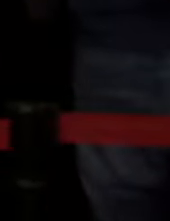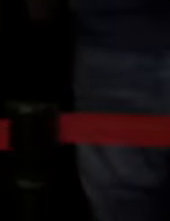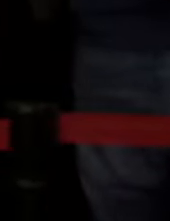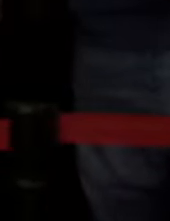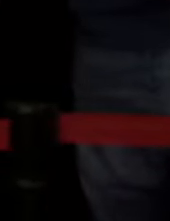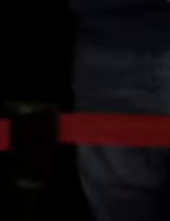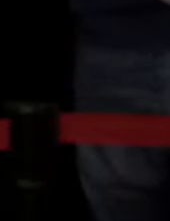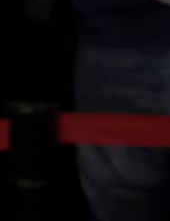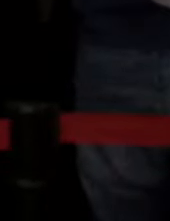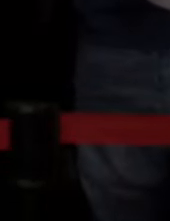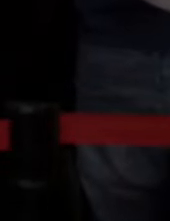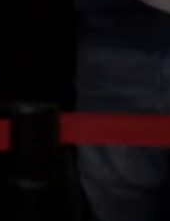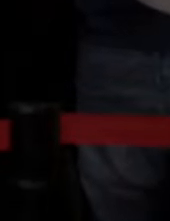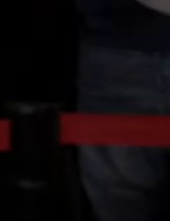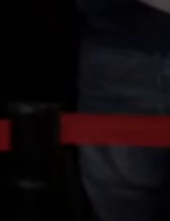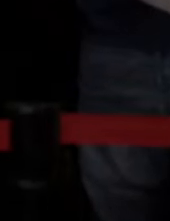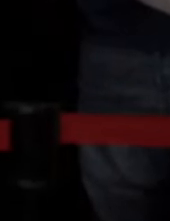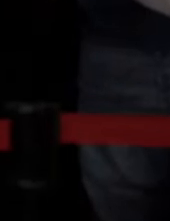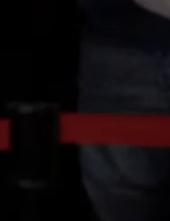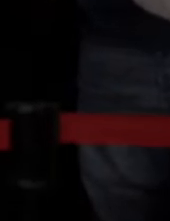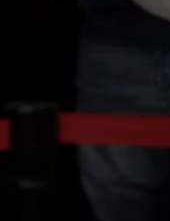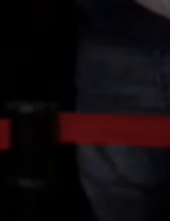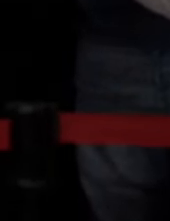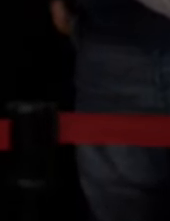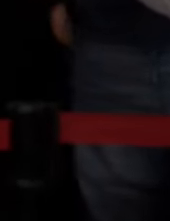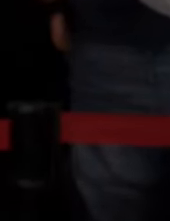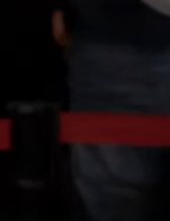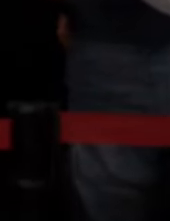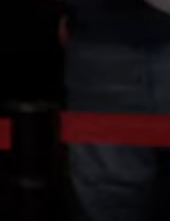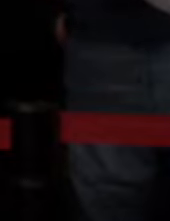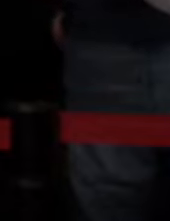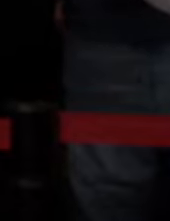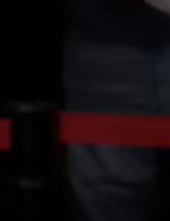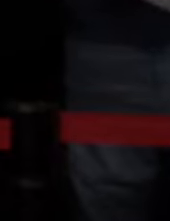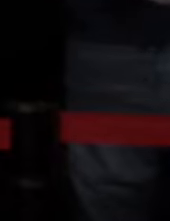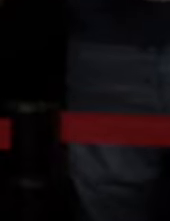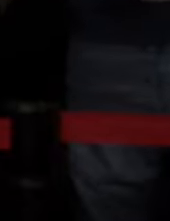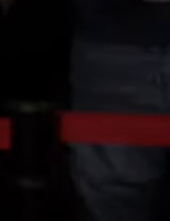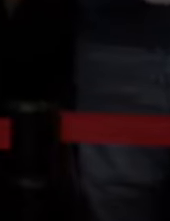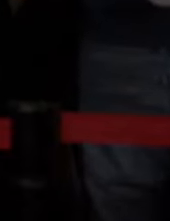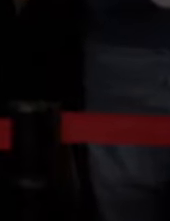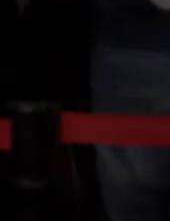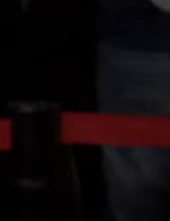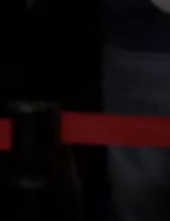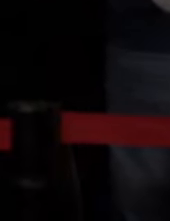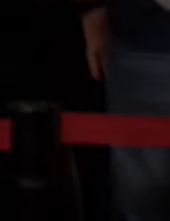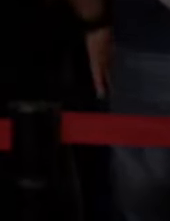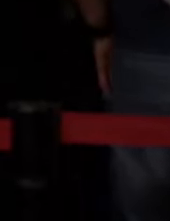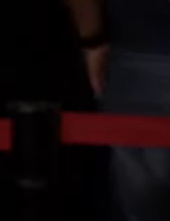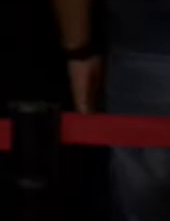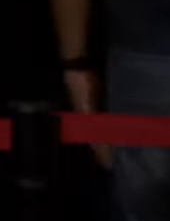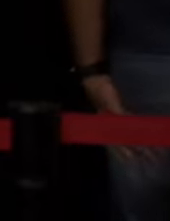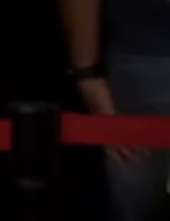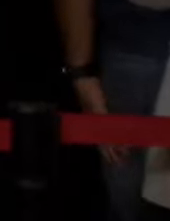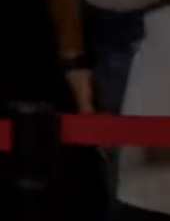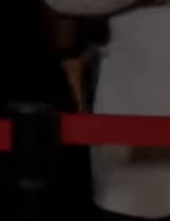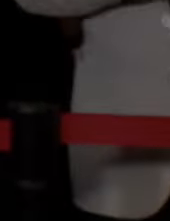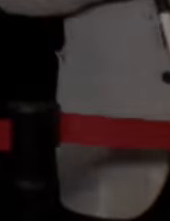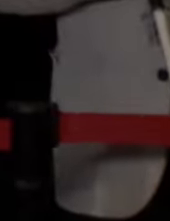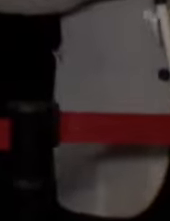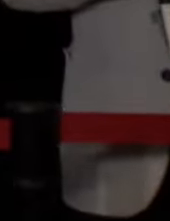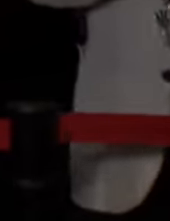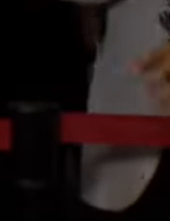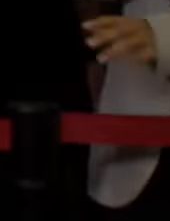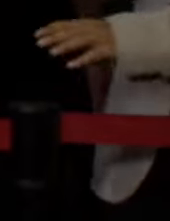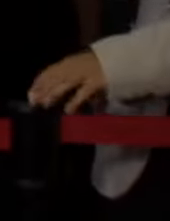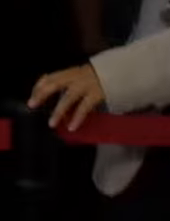futuro a pensar en todo eso que nos rodea hoy en día y que Finalmente nos va desafiando a enfrentar al futuro de una